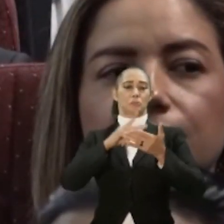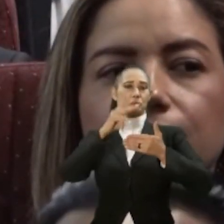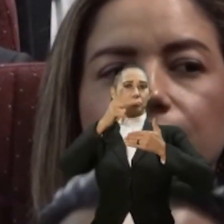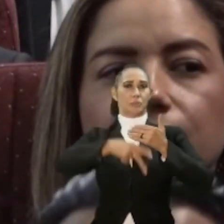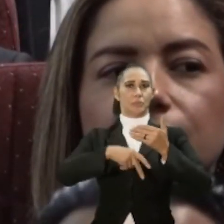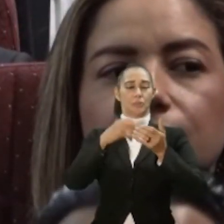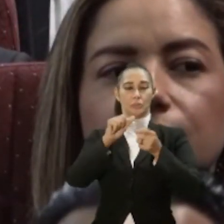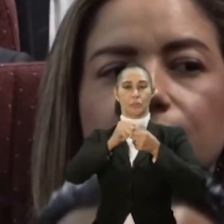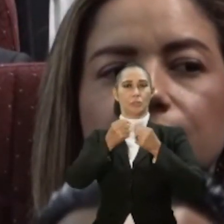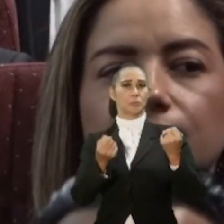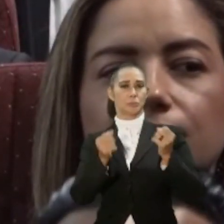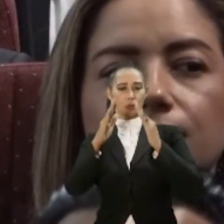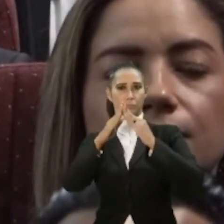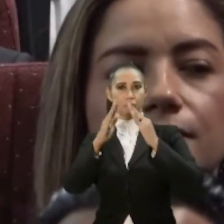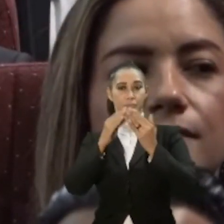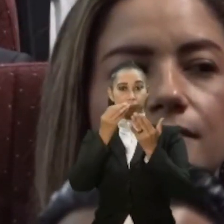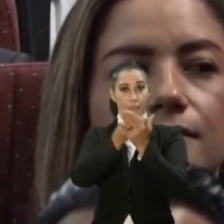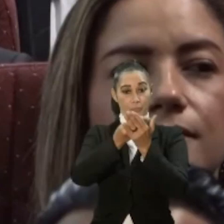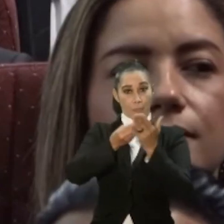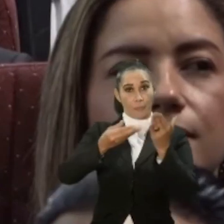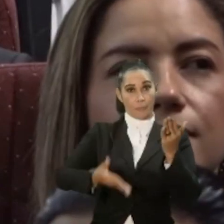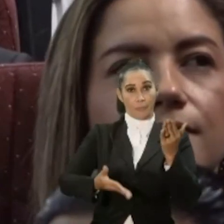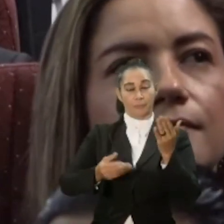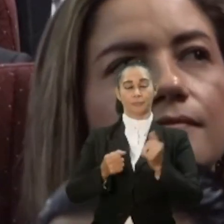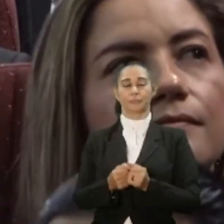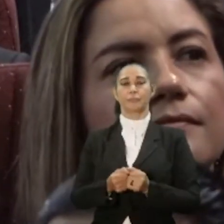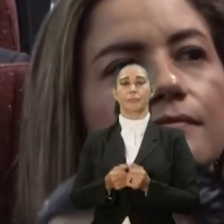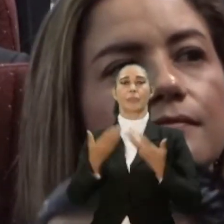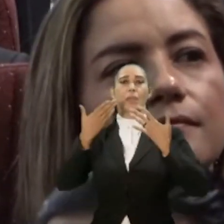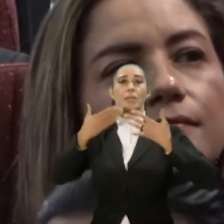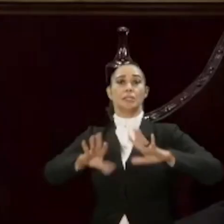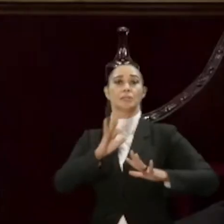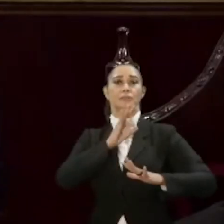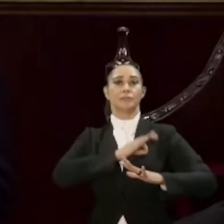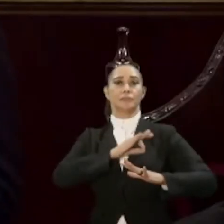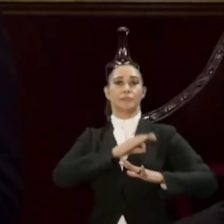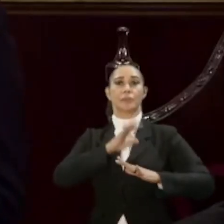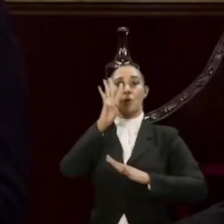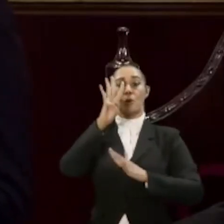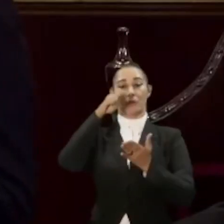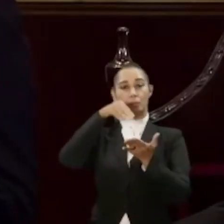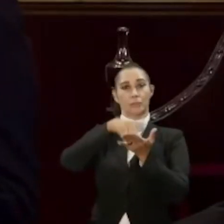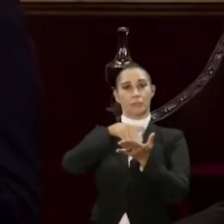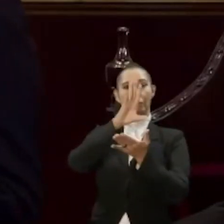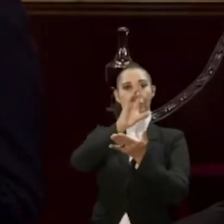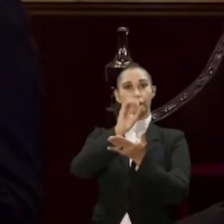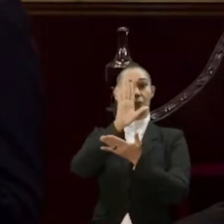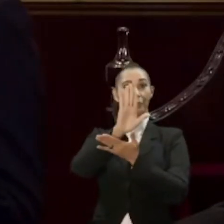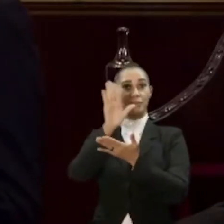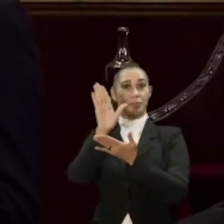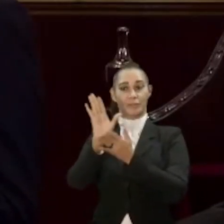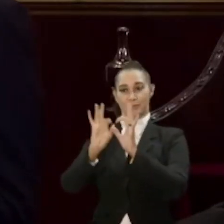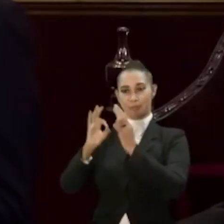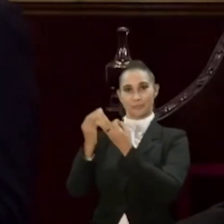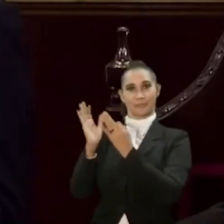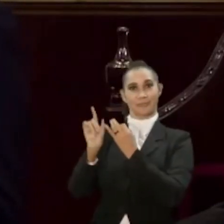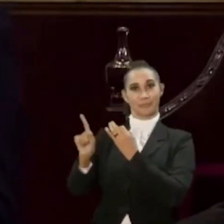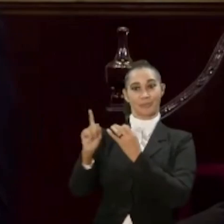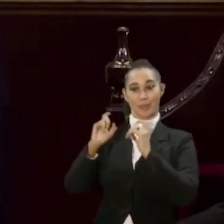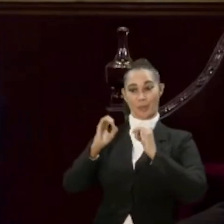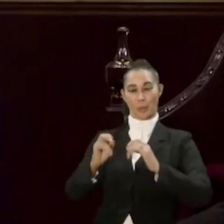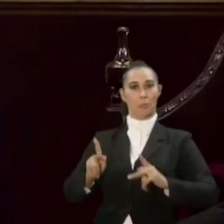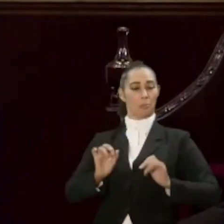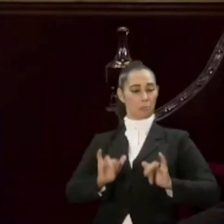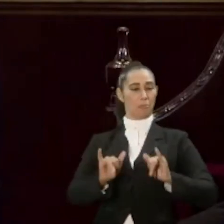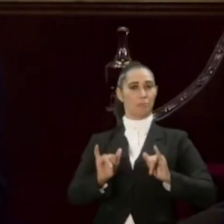proyectos de soluciones habitacionales de bajo costo. Ya se han beneficiado 455 familias que hoy residen